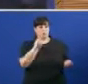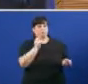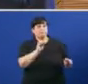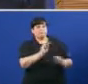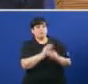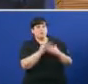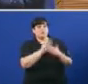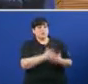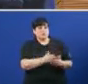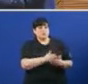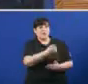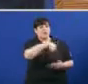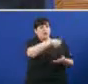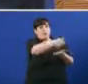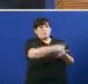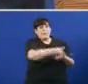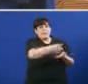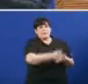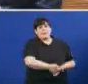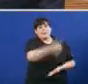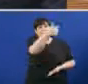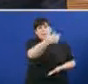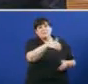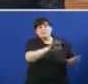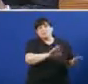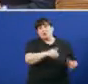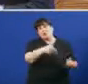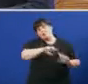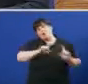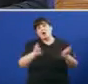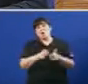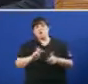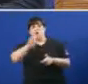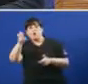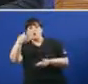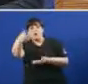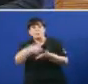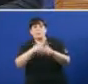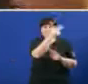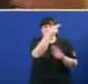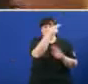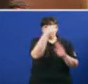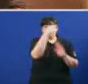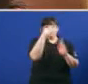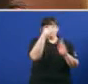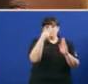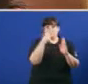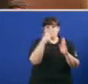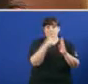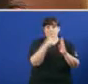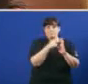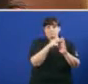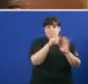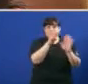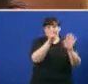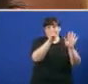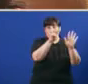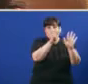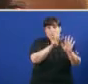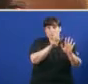suficiente. Vos piden máis nunha sesión e noutra piden menos. En todo caso, mire, durante os anos 2009 a todo